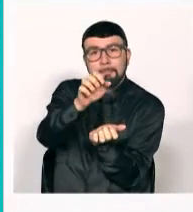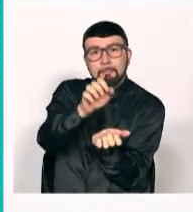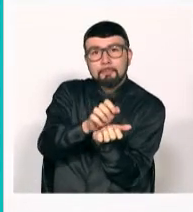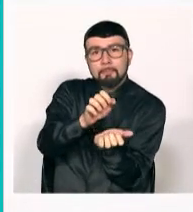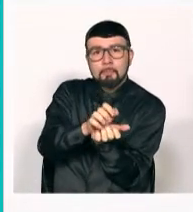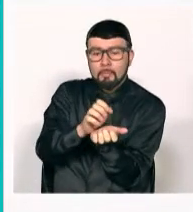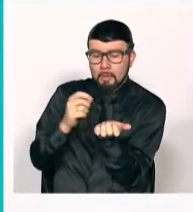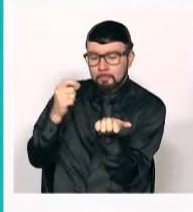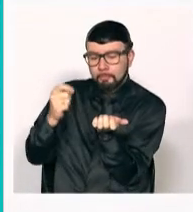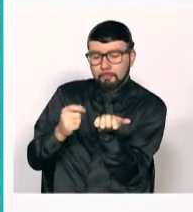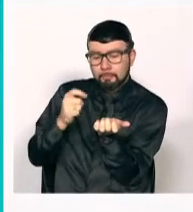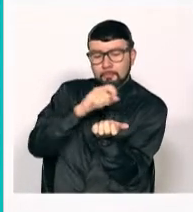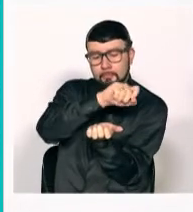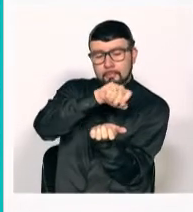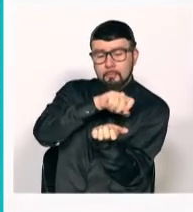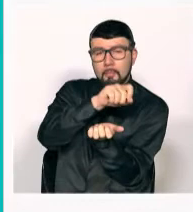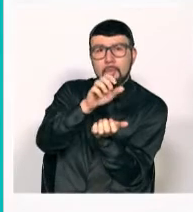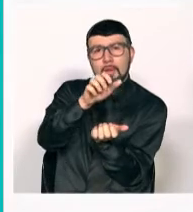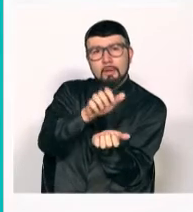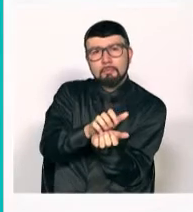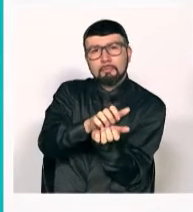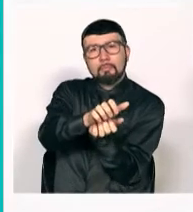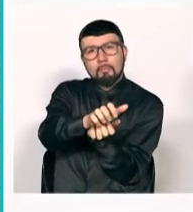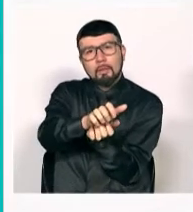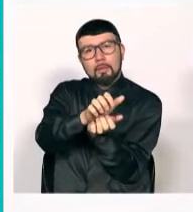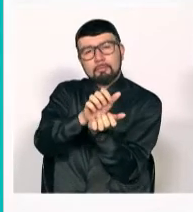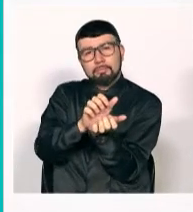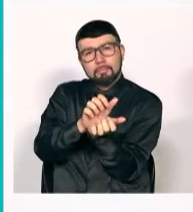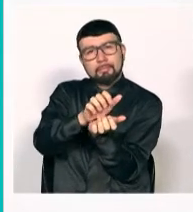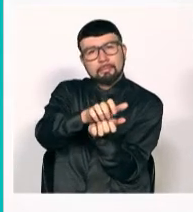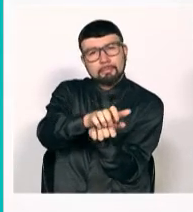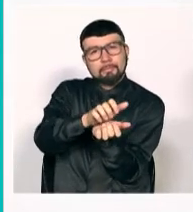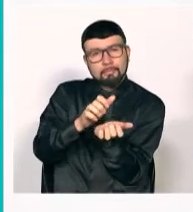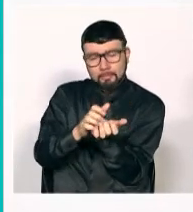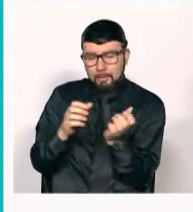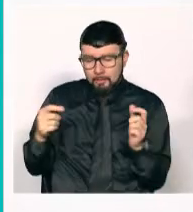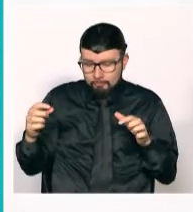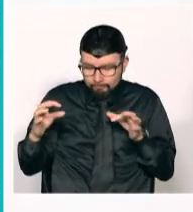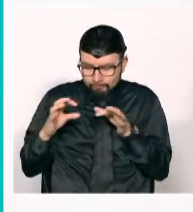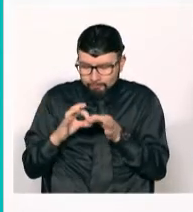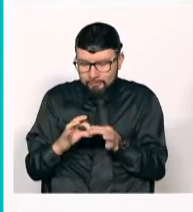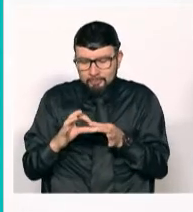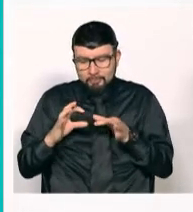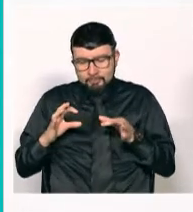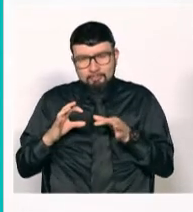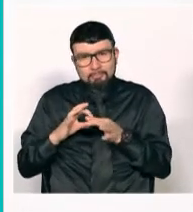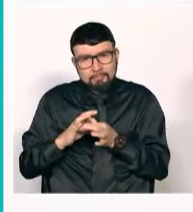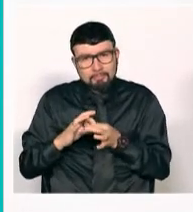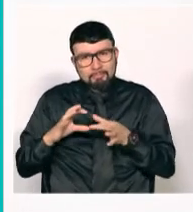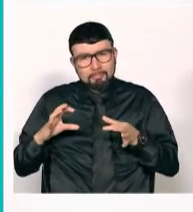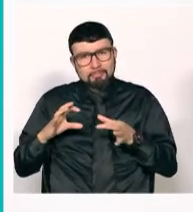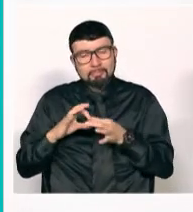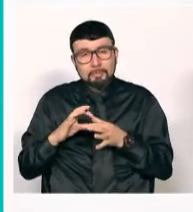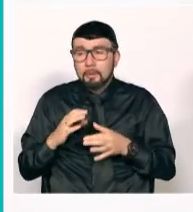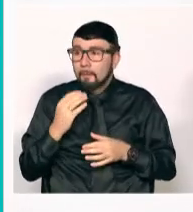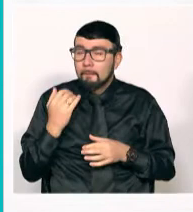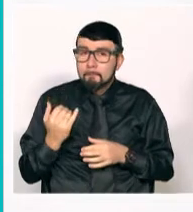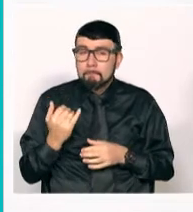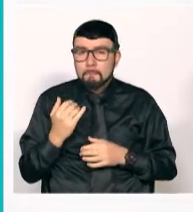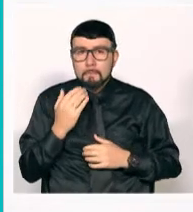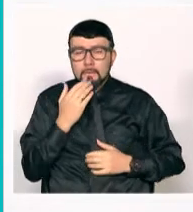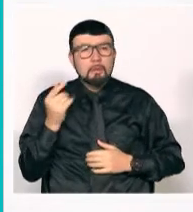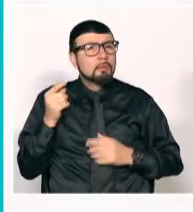acompañarse del disco articular hasta encontrarse con la eminencia articular. Si cuando nosotros nos encontramos con la